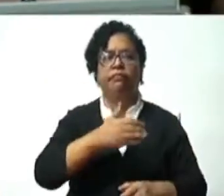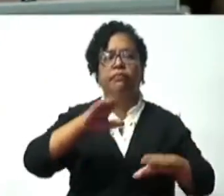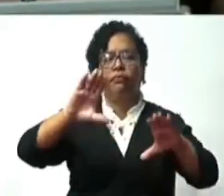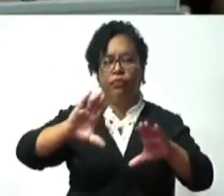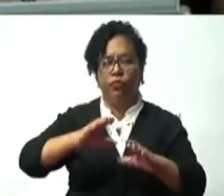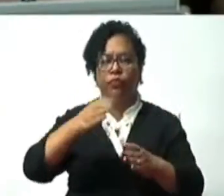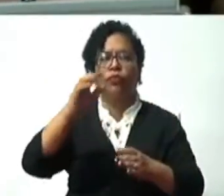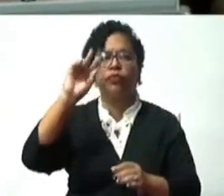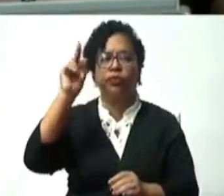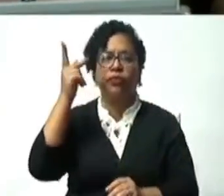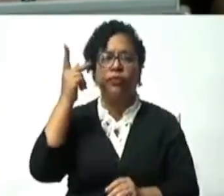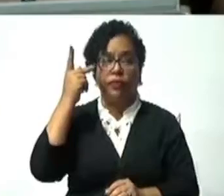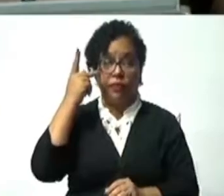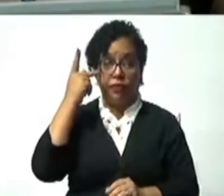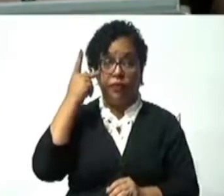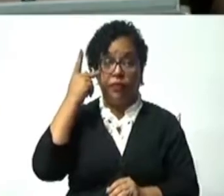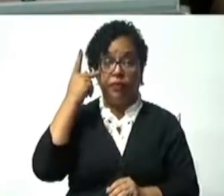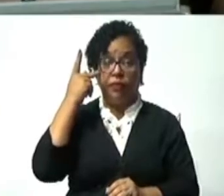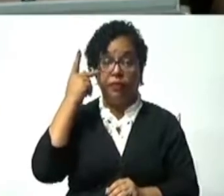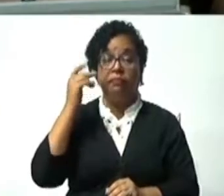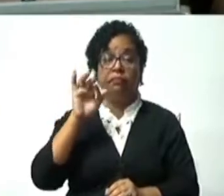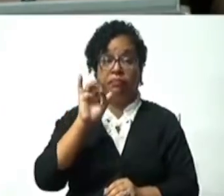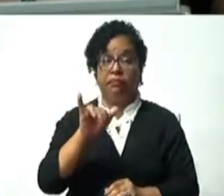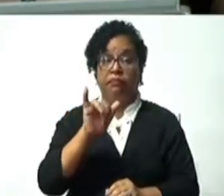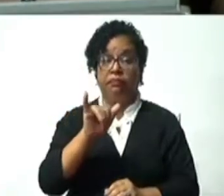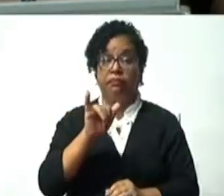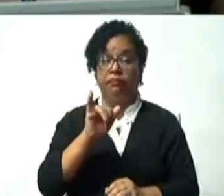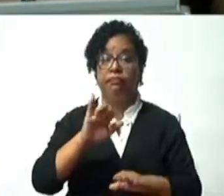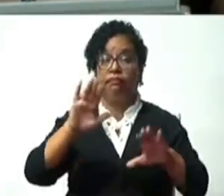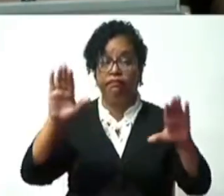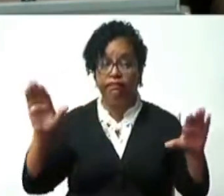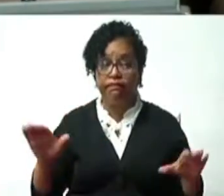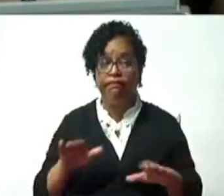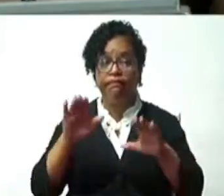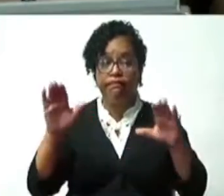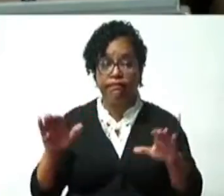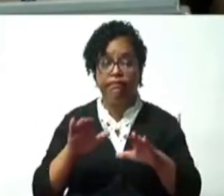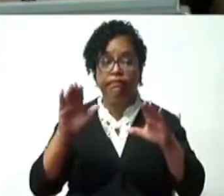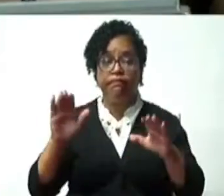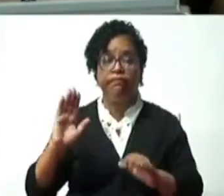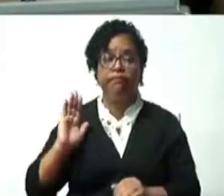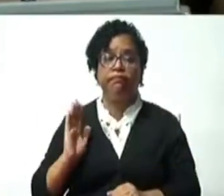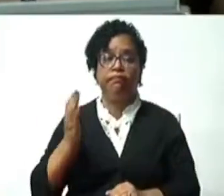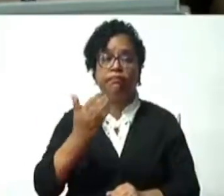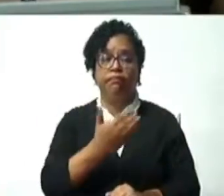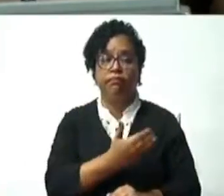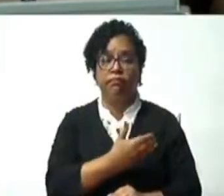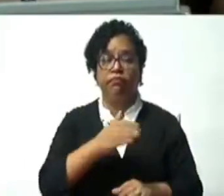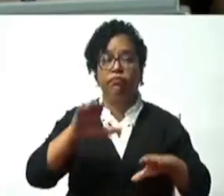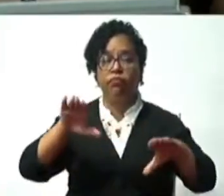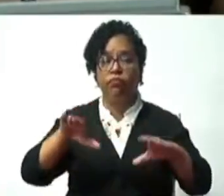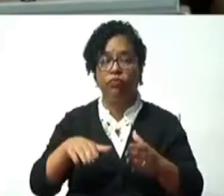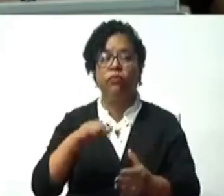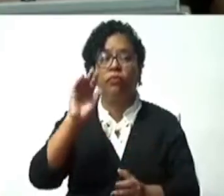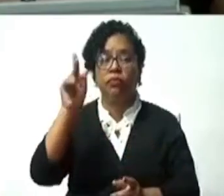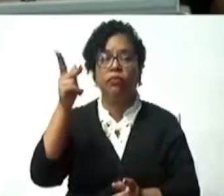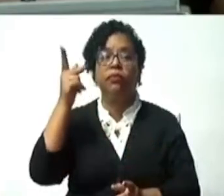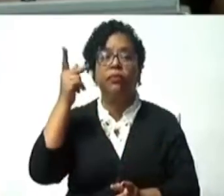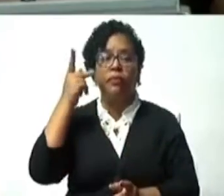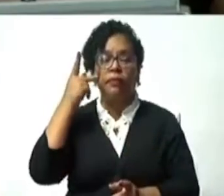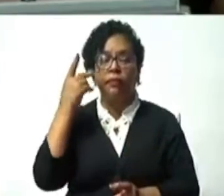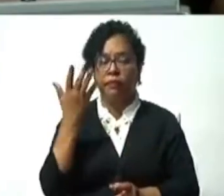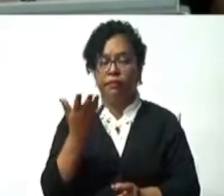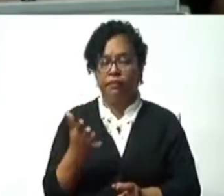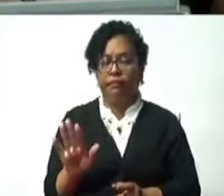acción, nuestro partido se prepara para colocarse en